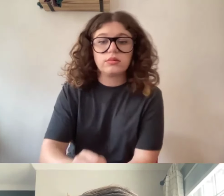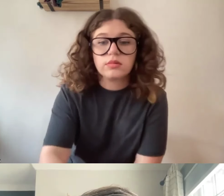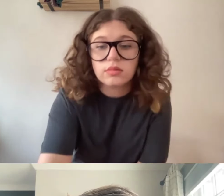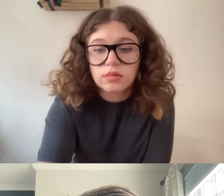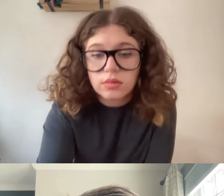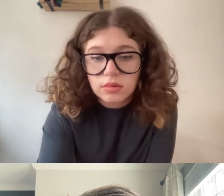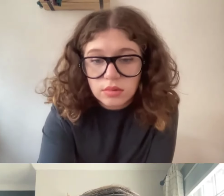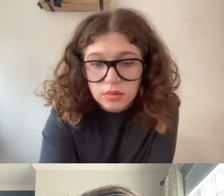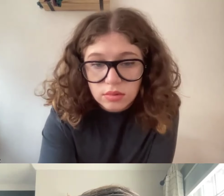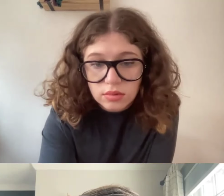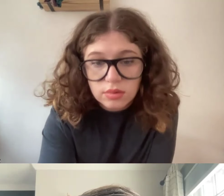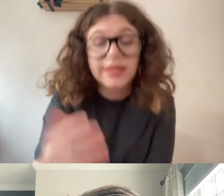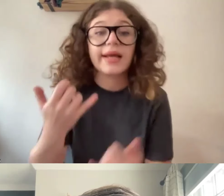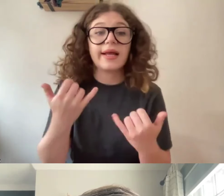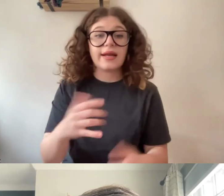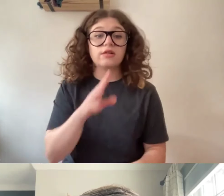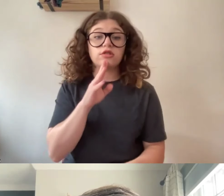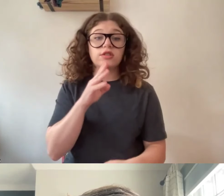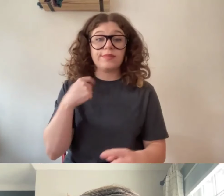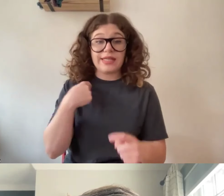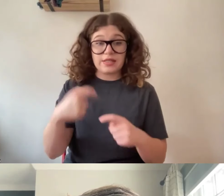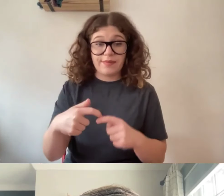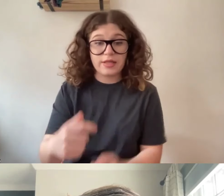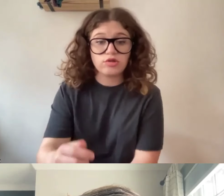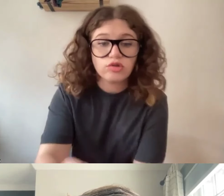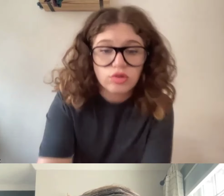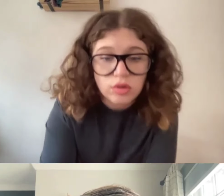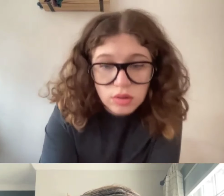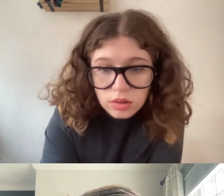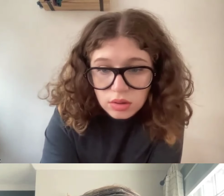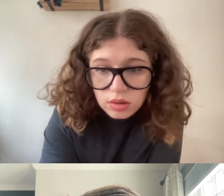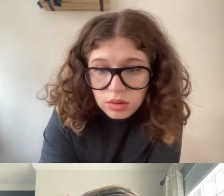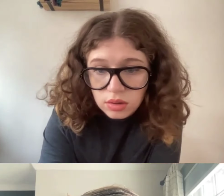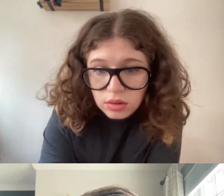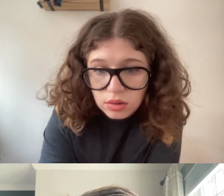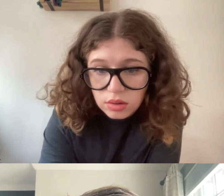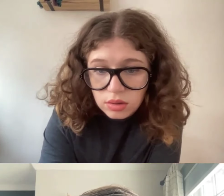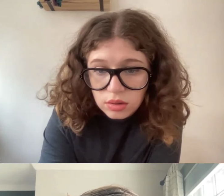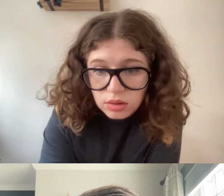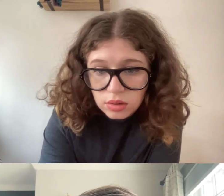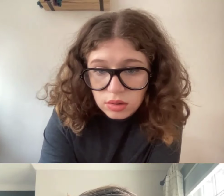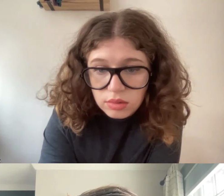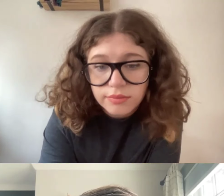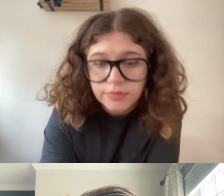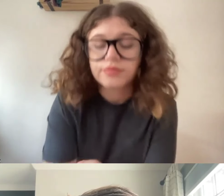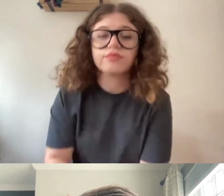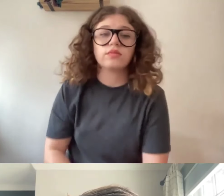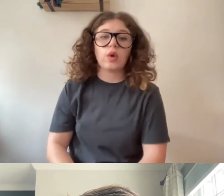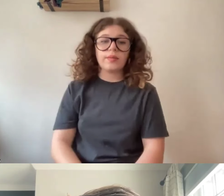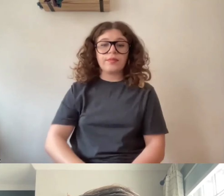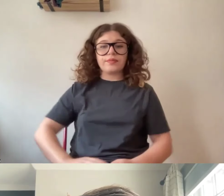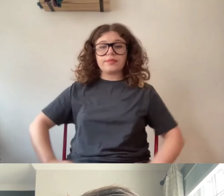Si están enfrente de una tableta o un teléfono, es muy fácil. Tienen que buscar los tres puntos donde dice